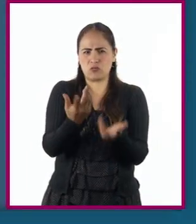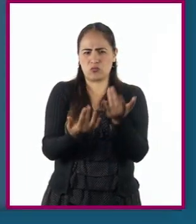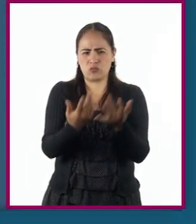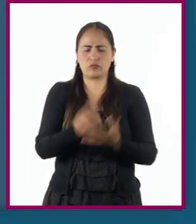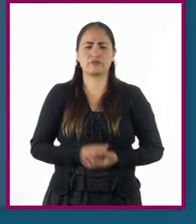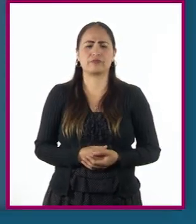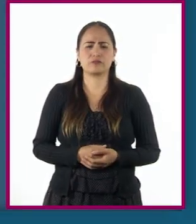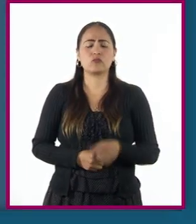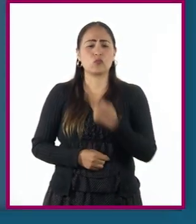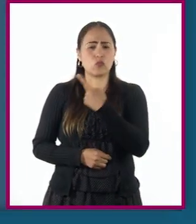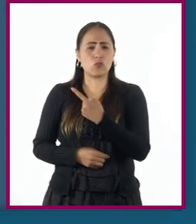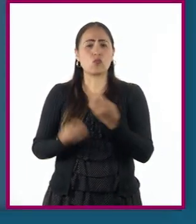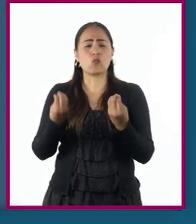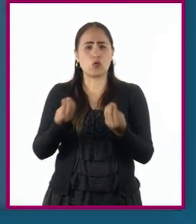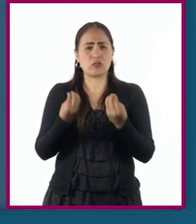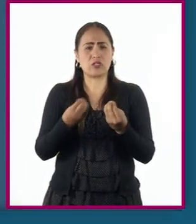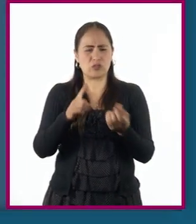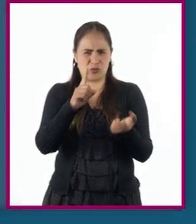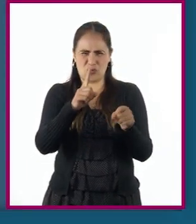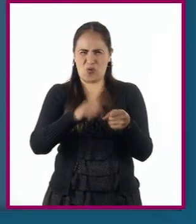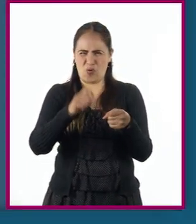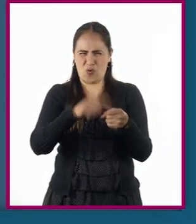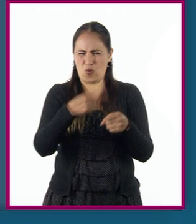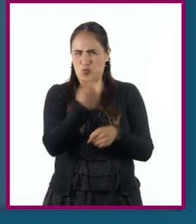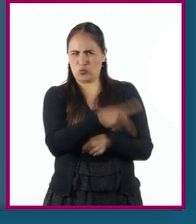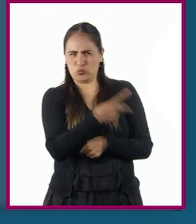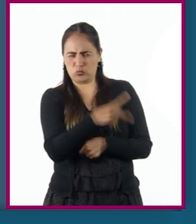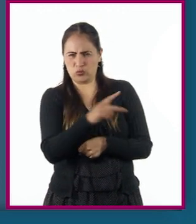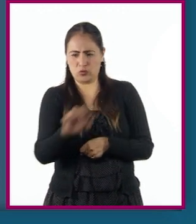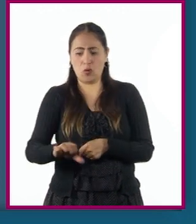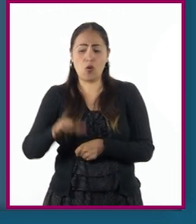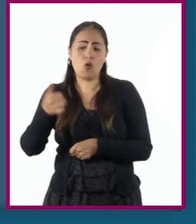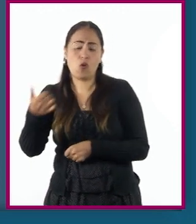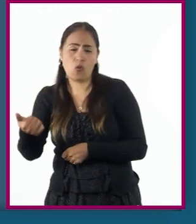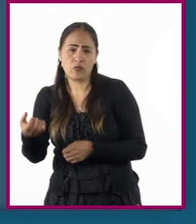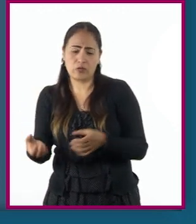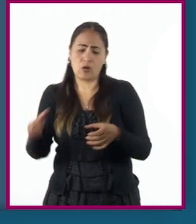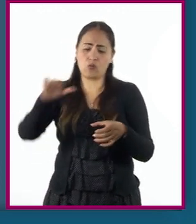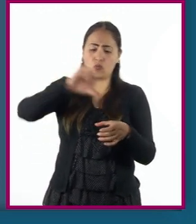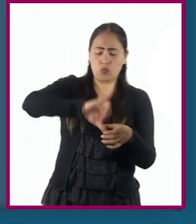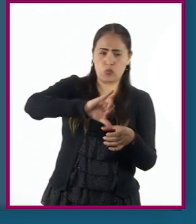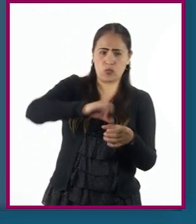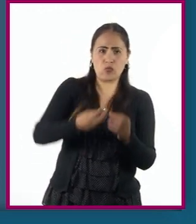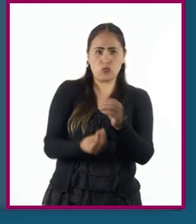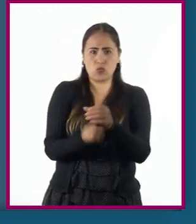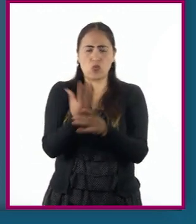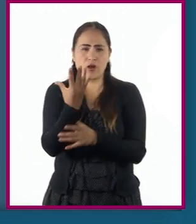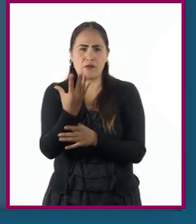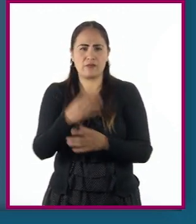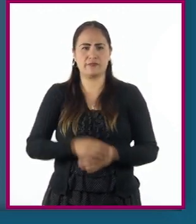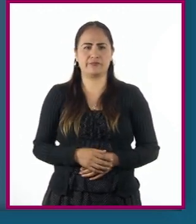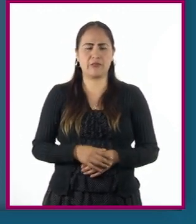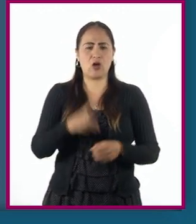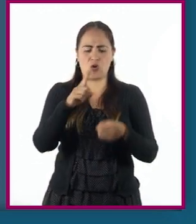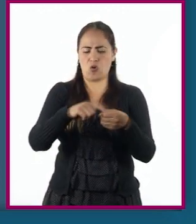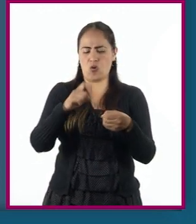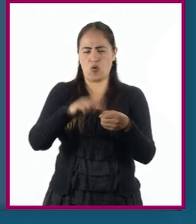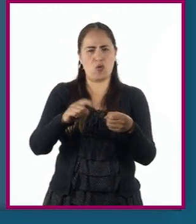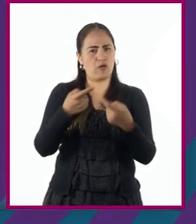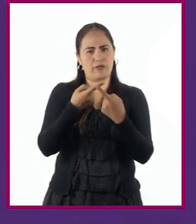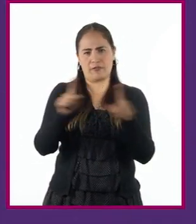sustancias presentan un color característico y cuando reaccionan con otras sustancias se transforman en sustancias nuevas, presentan un color